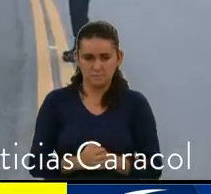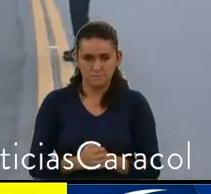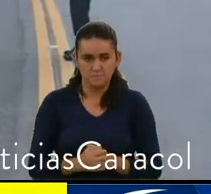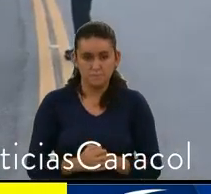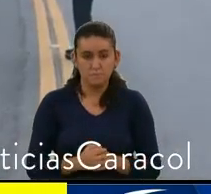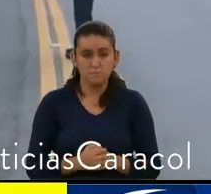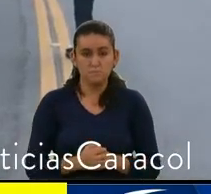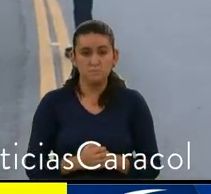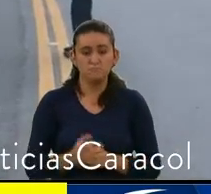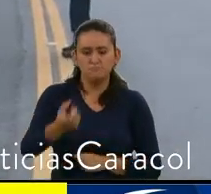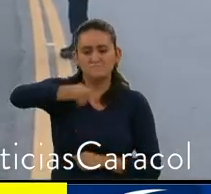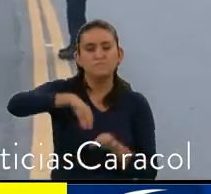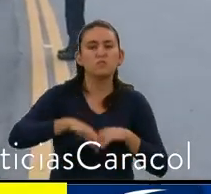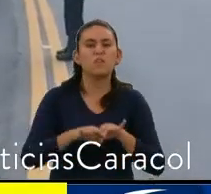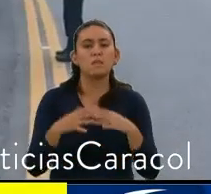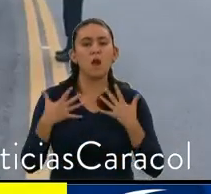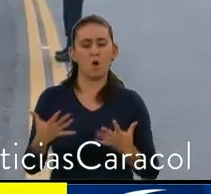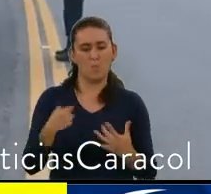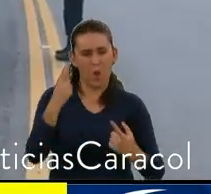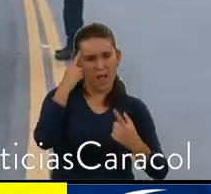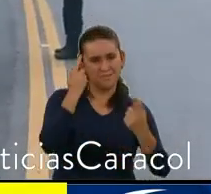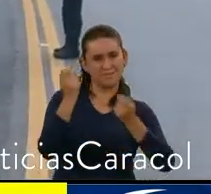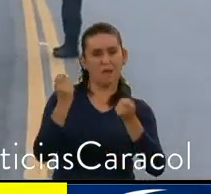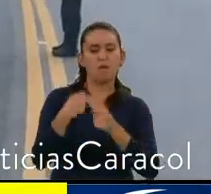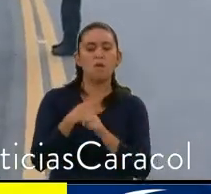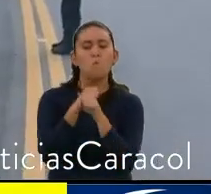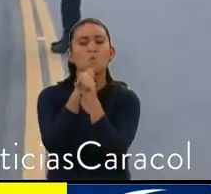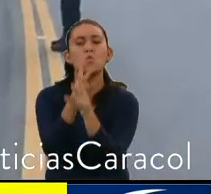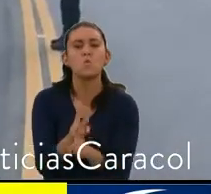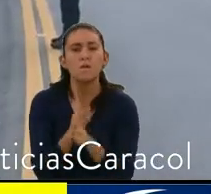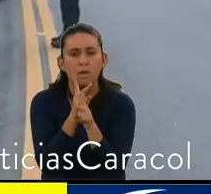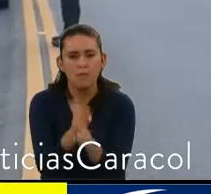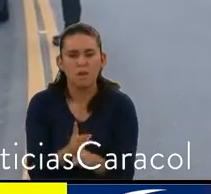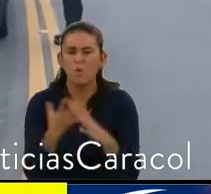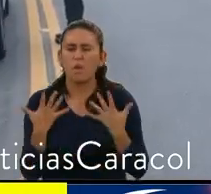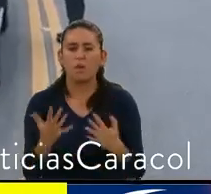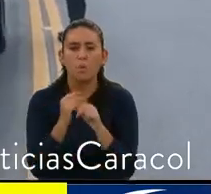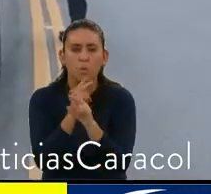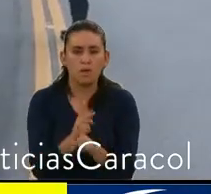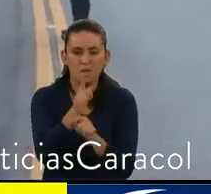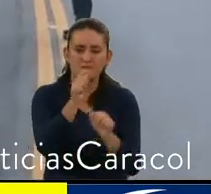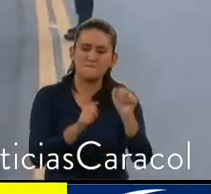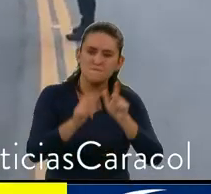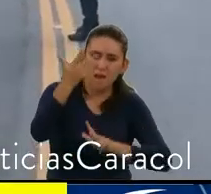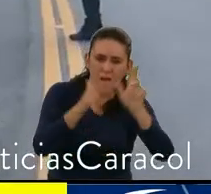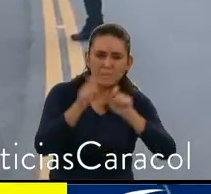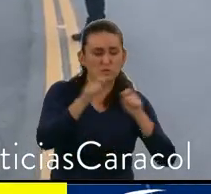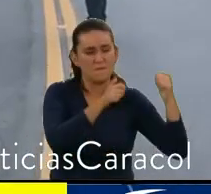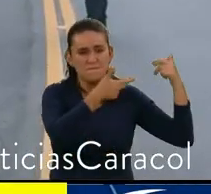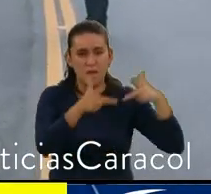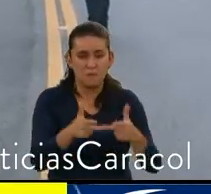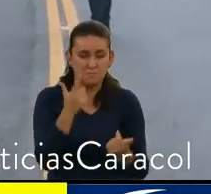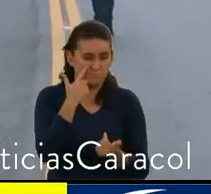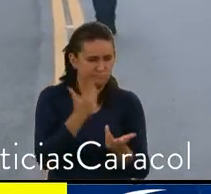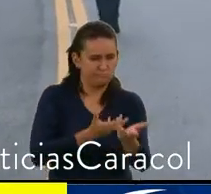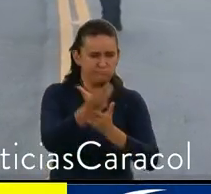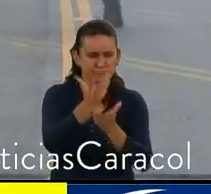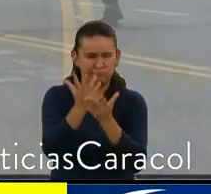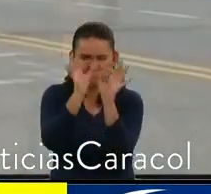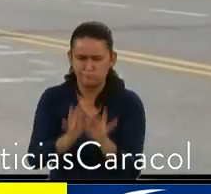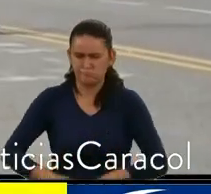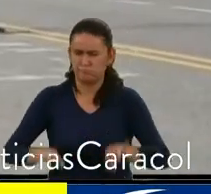es reforzar toda la estrategia de cuidado en los viajes que están haciendo los ciudadanos. Por ejemplo, esta recomendación tan